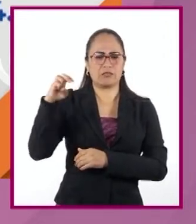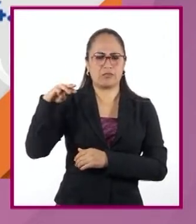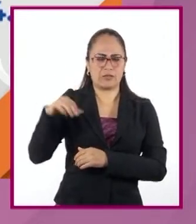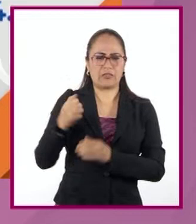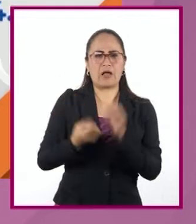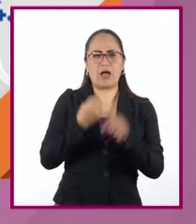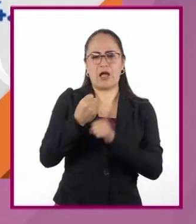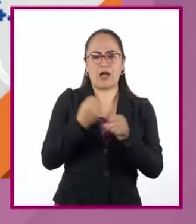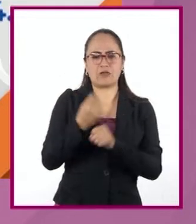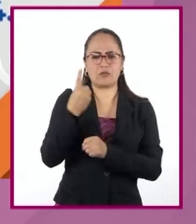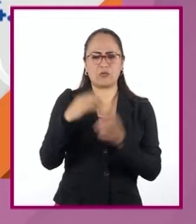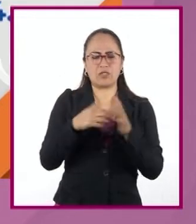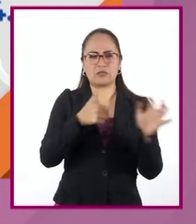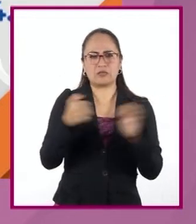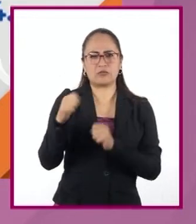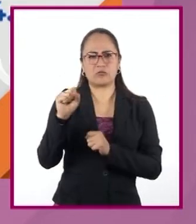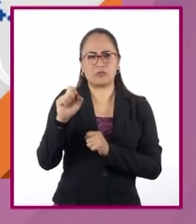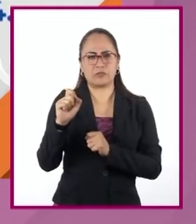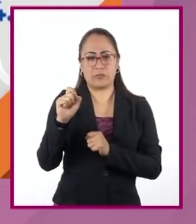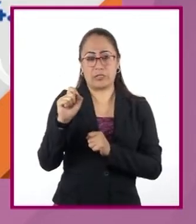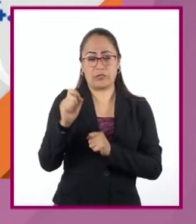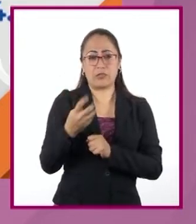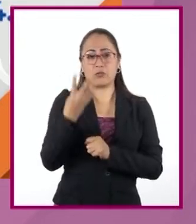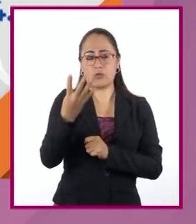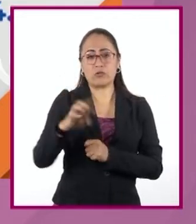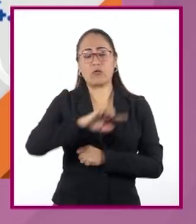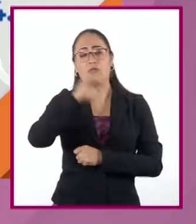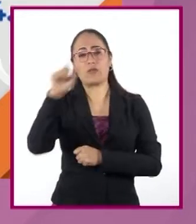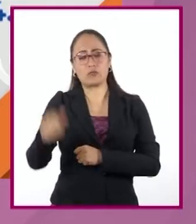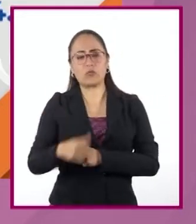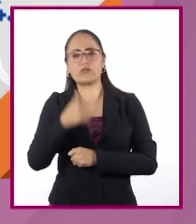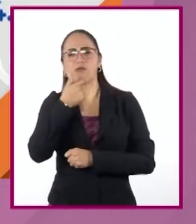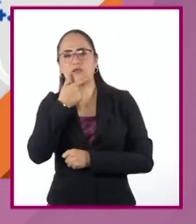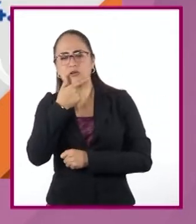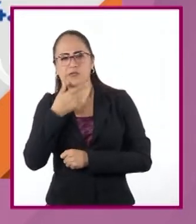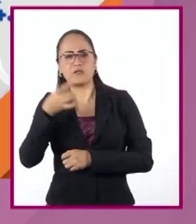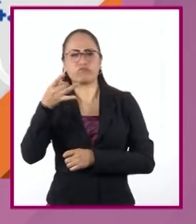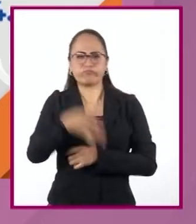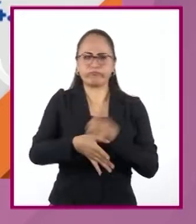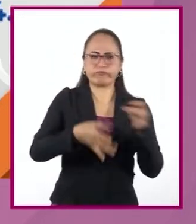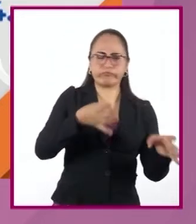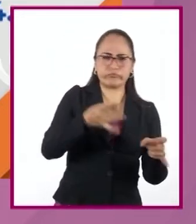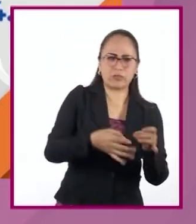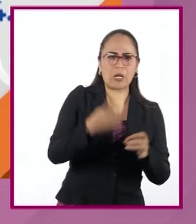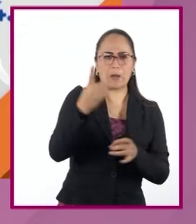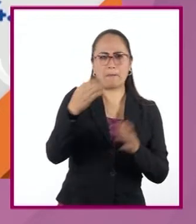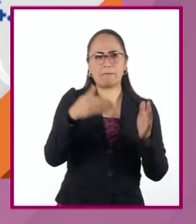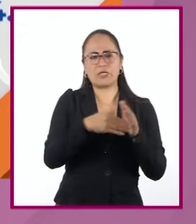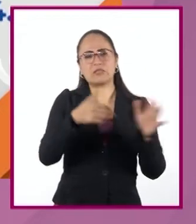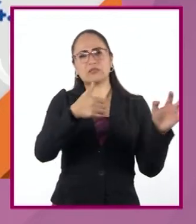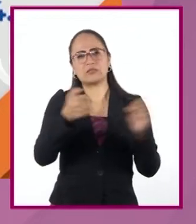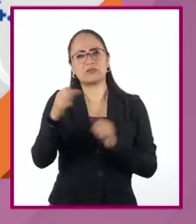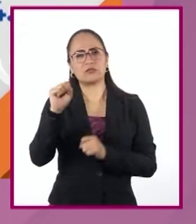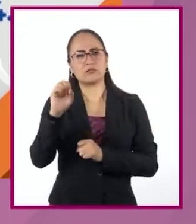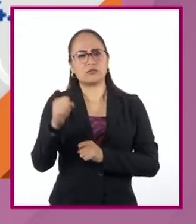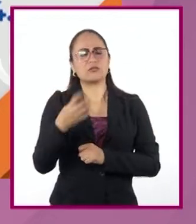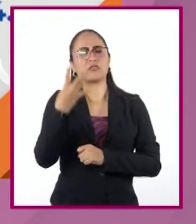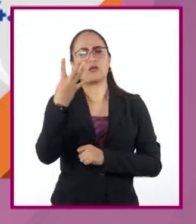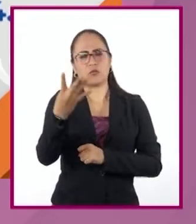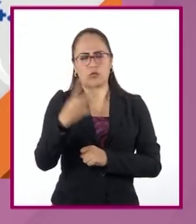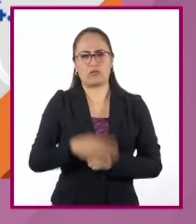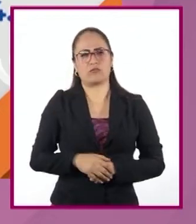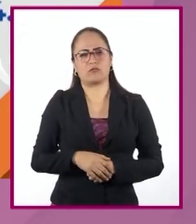1624. Pronto sería conquistada por los británicos en 1664. La